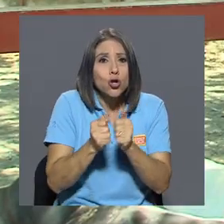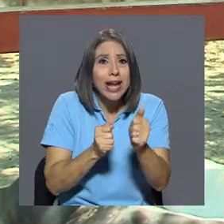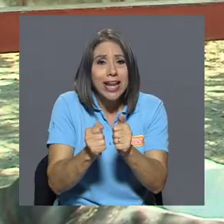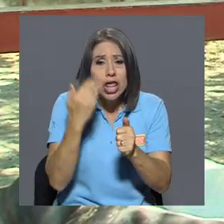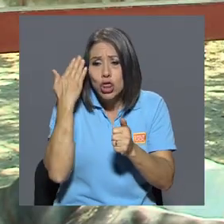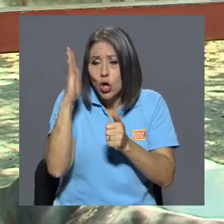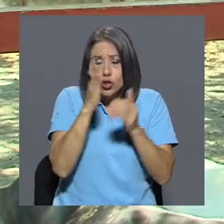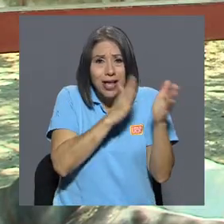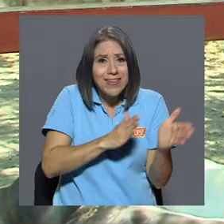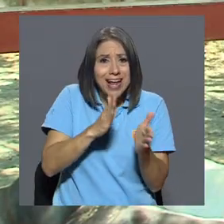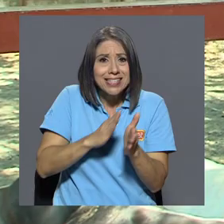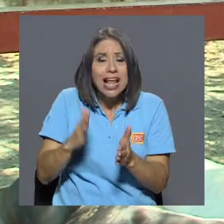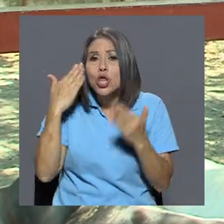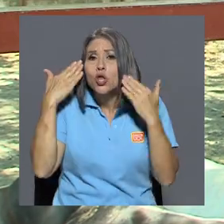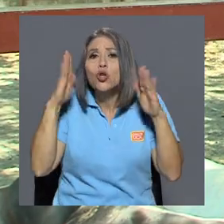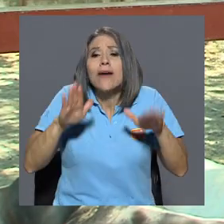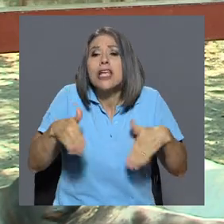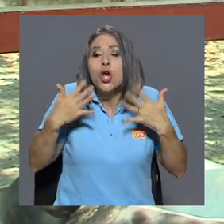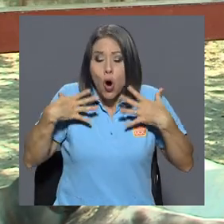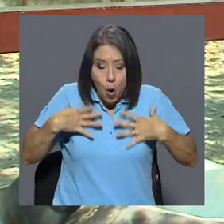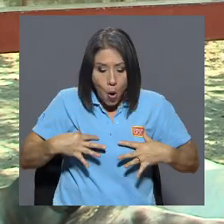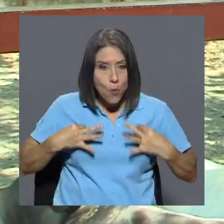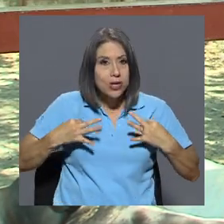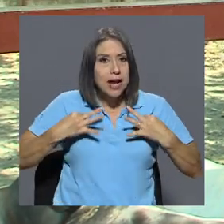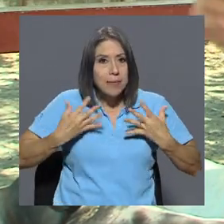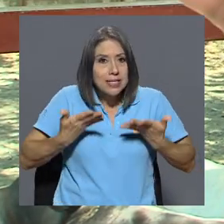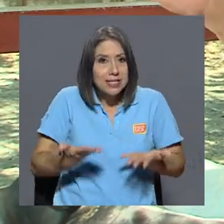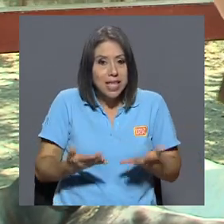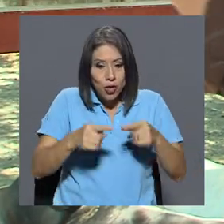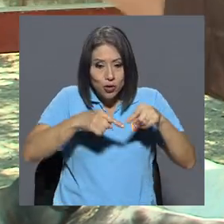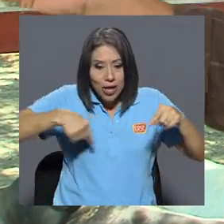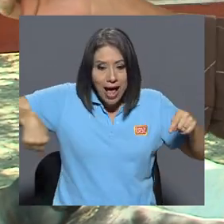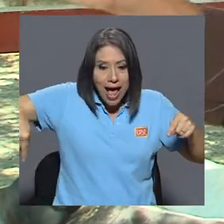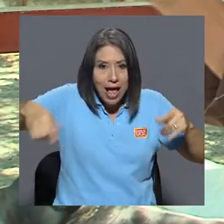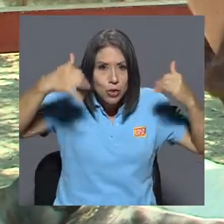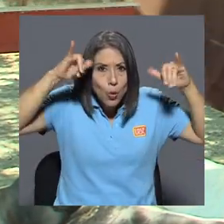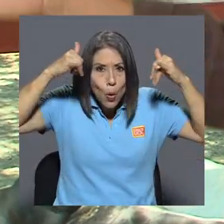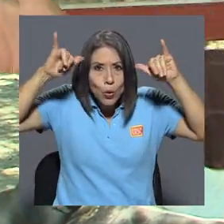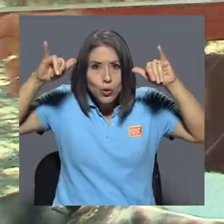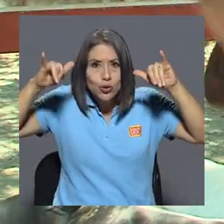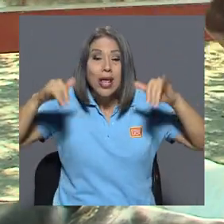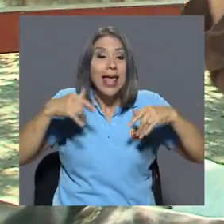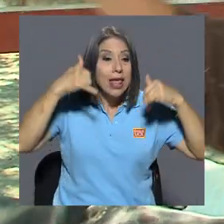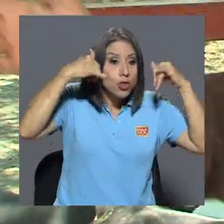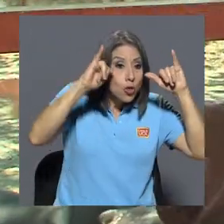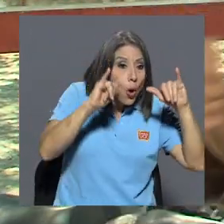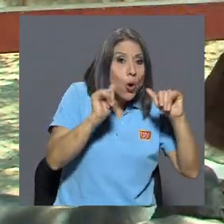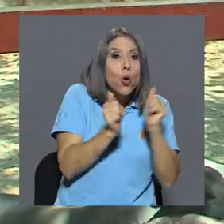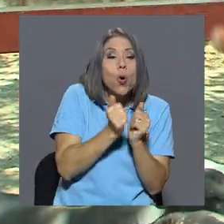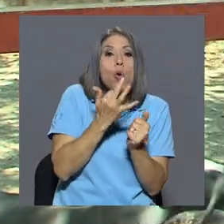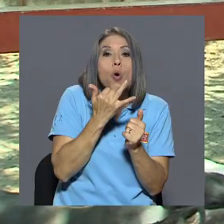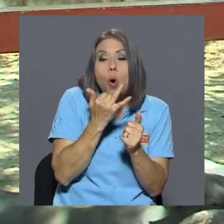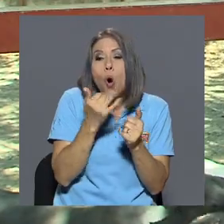llegar vestidos a una plaza de toros, y que ese toro es de este color, es de esta raza,